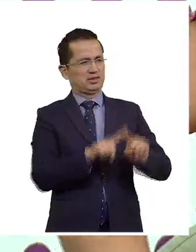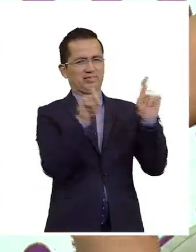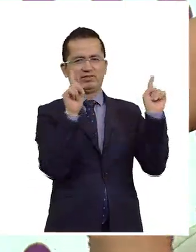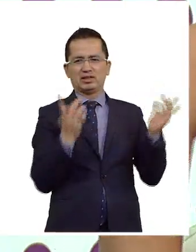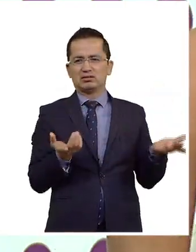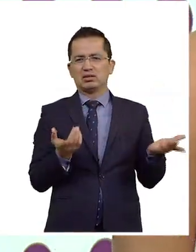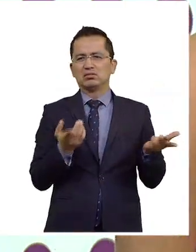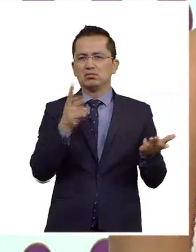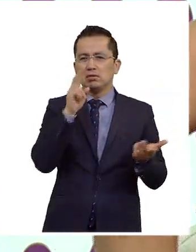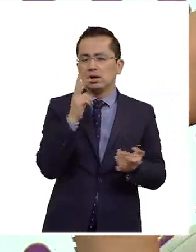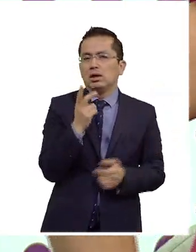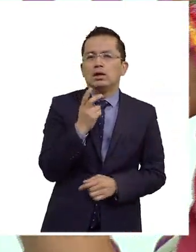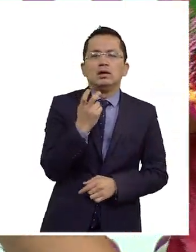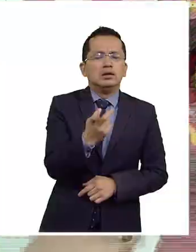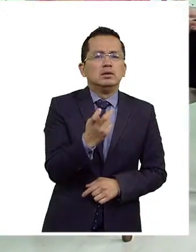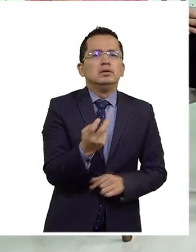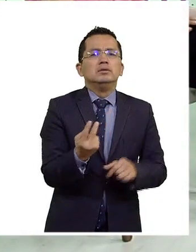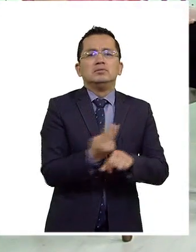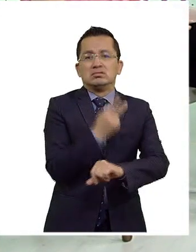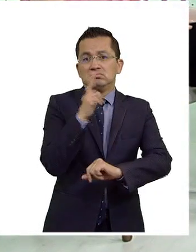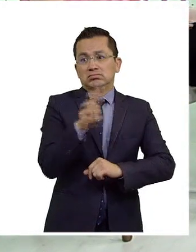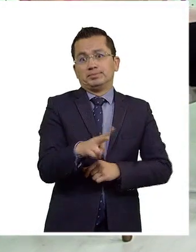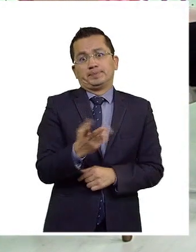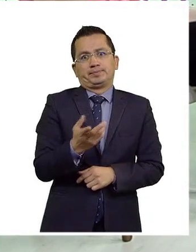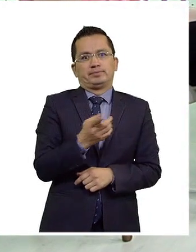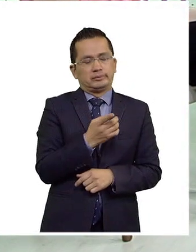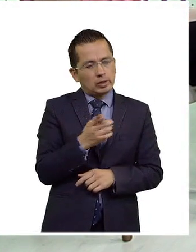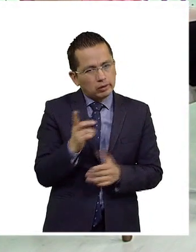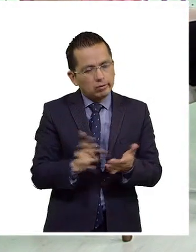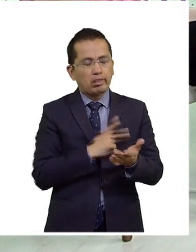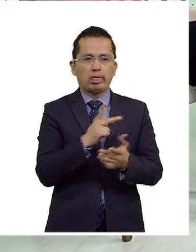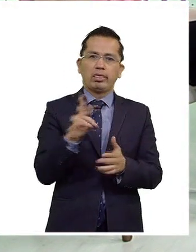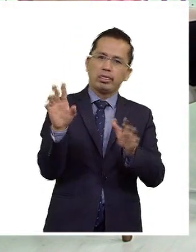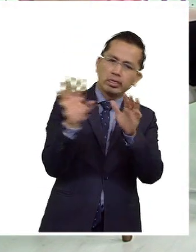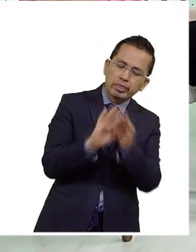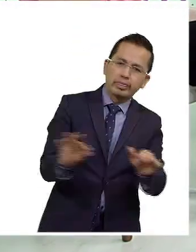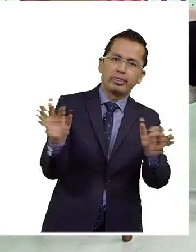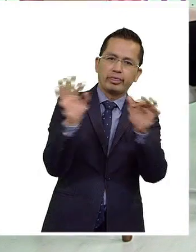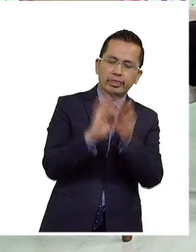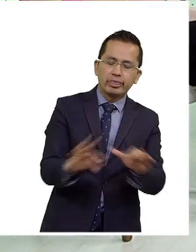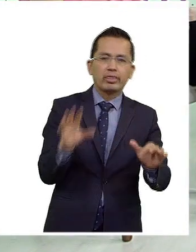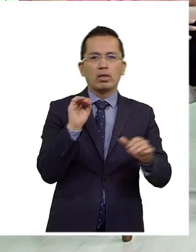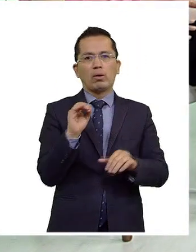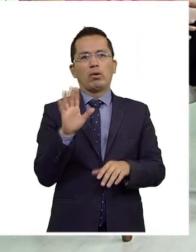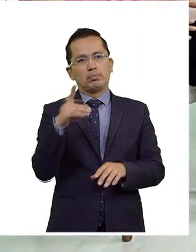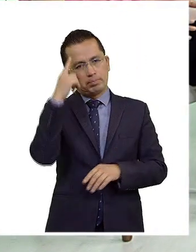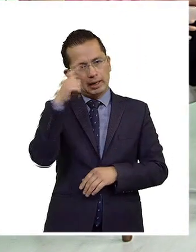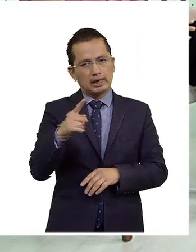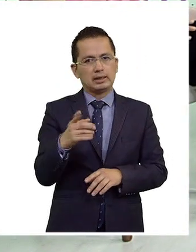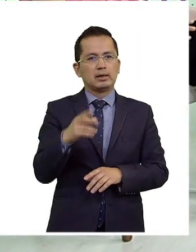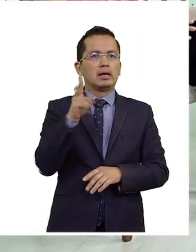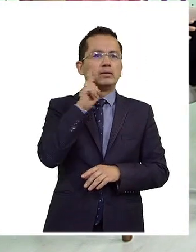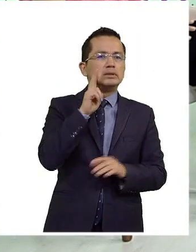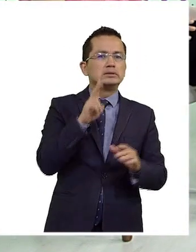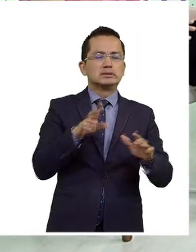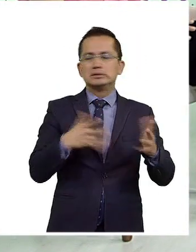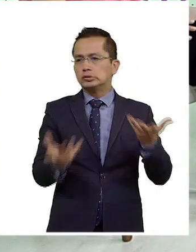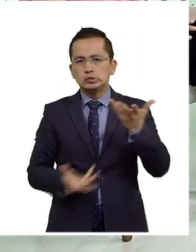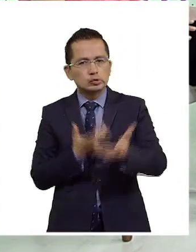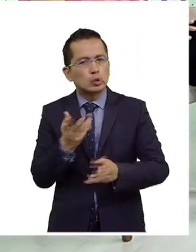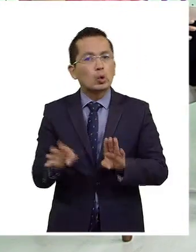distinta, y entonces, pues eso, ¿no? Estar haciendo una serie de cosas, de movimientos de gente que a